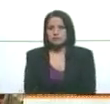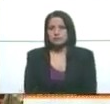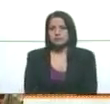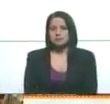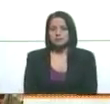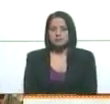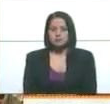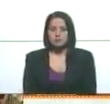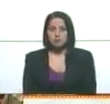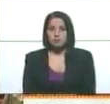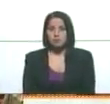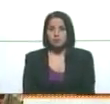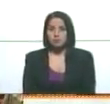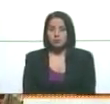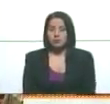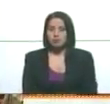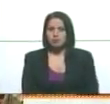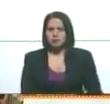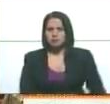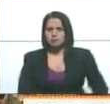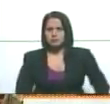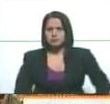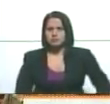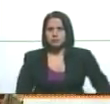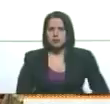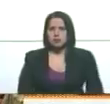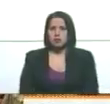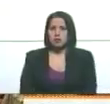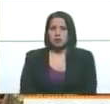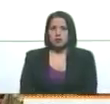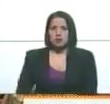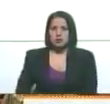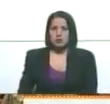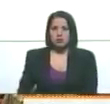De este, me lo pasa el patriota cooperante José David.